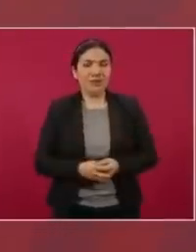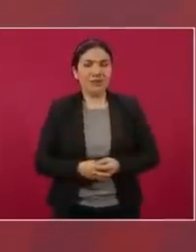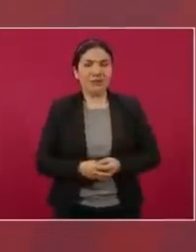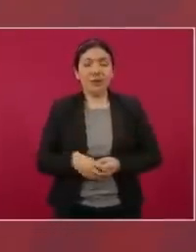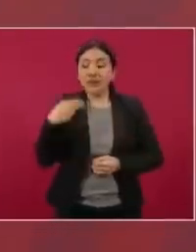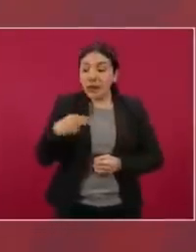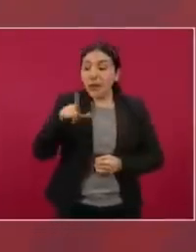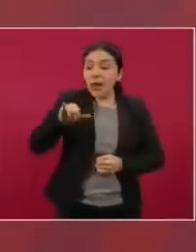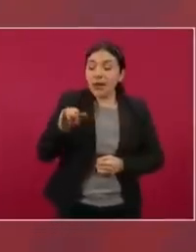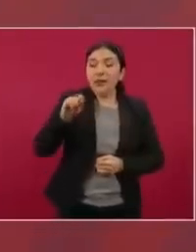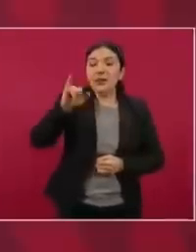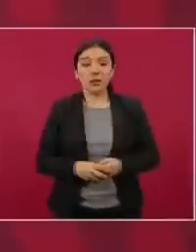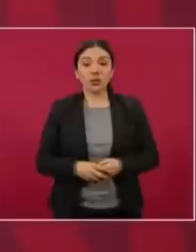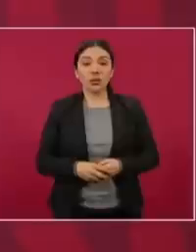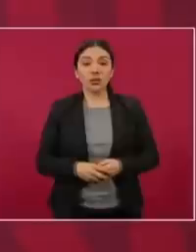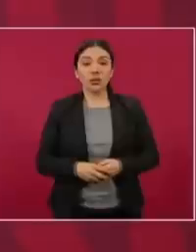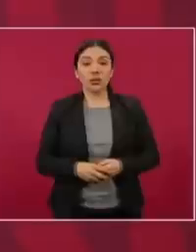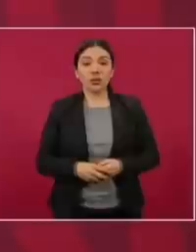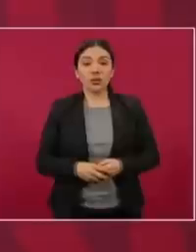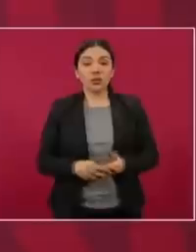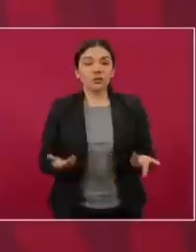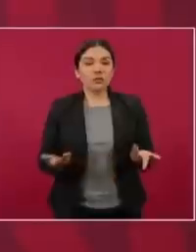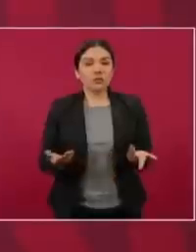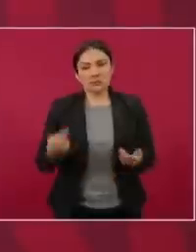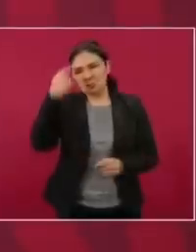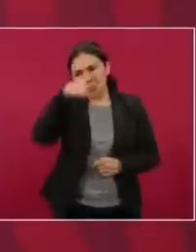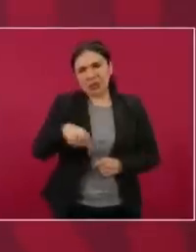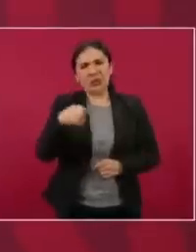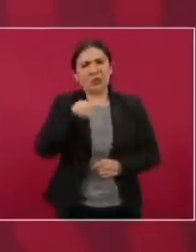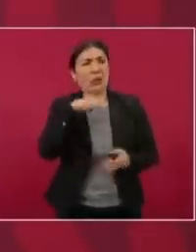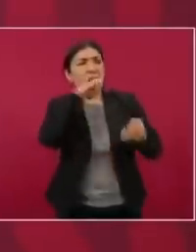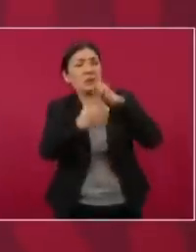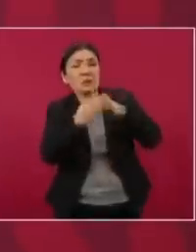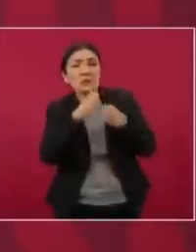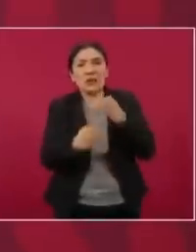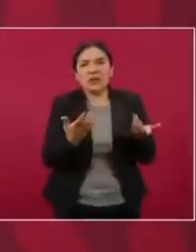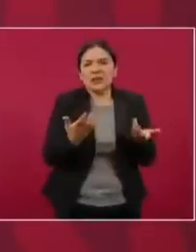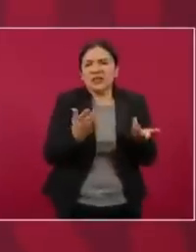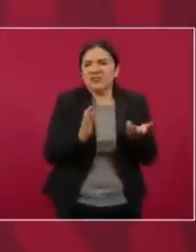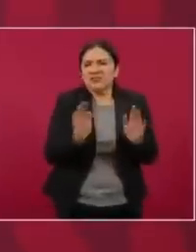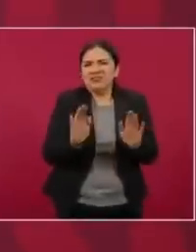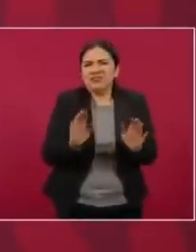es litio. ¿Para qué nos metemos nosotros en eso?